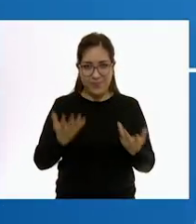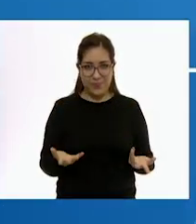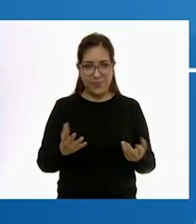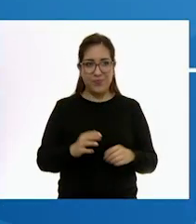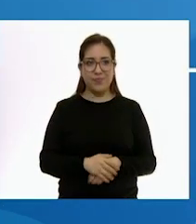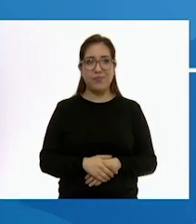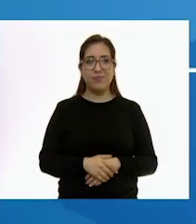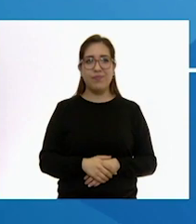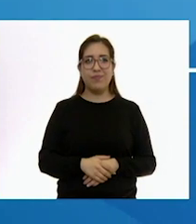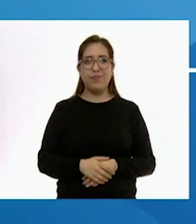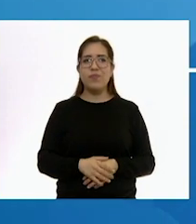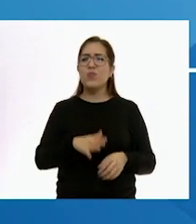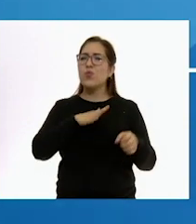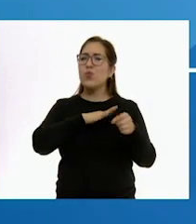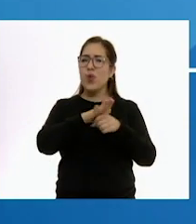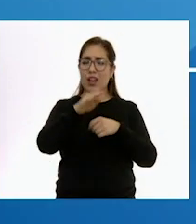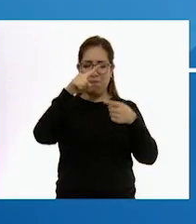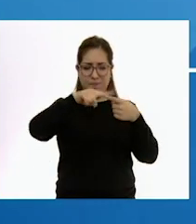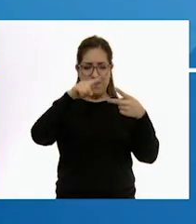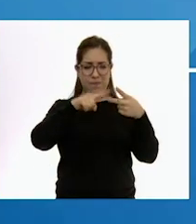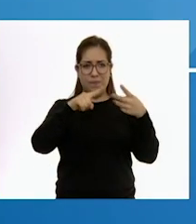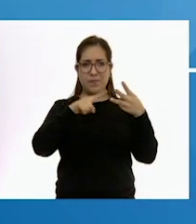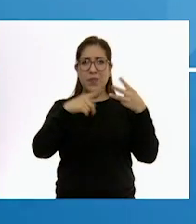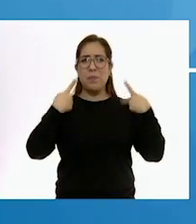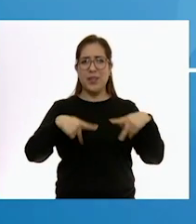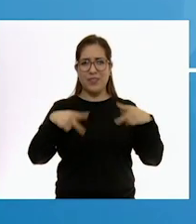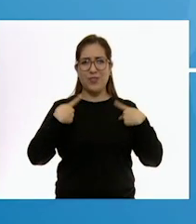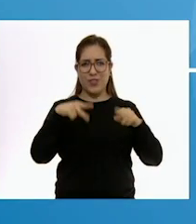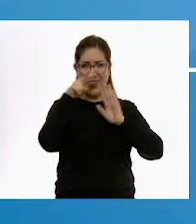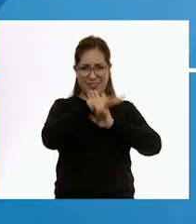¿Qué personajes identificaste en los videos?